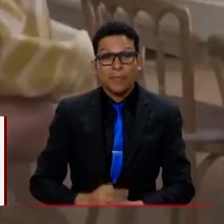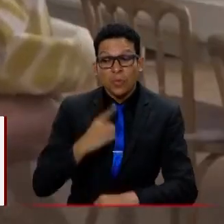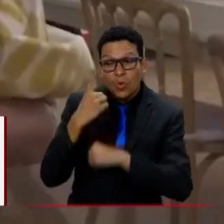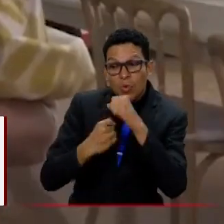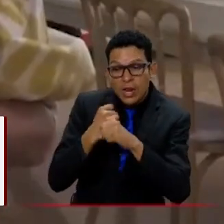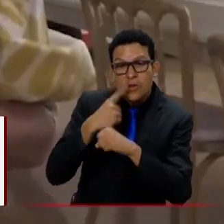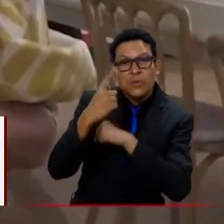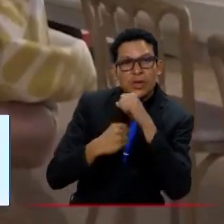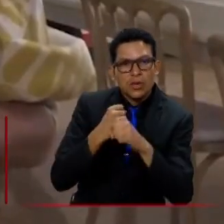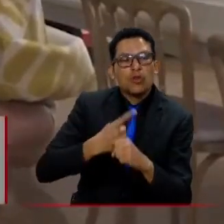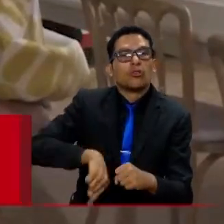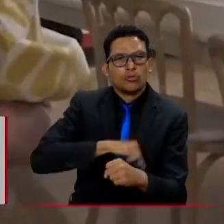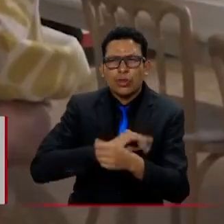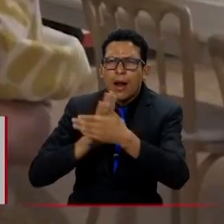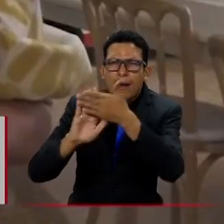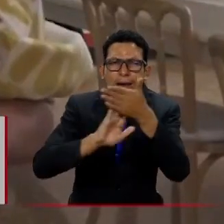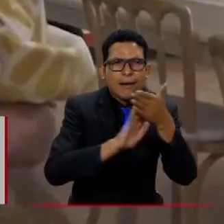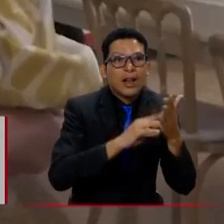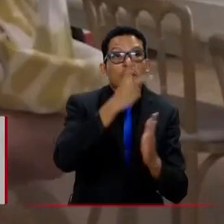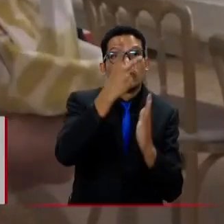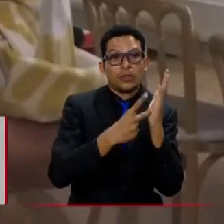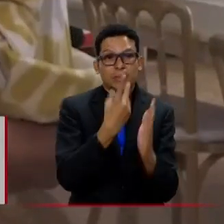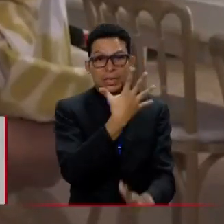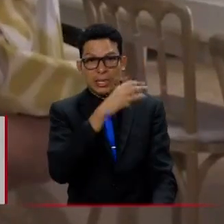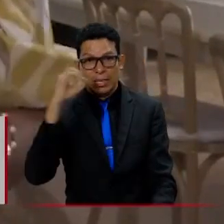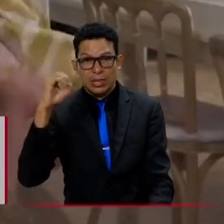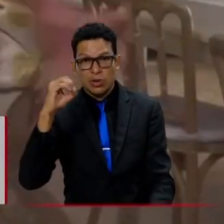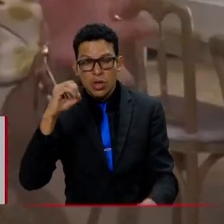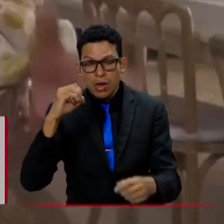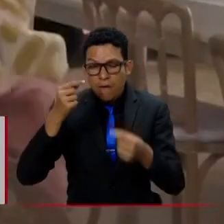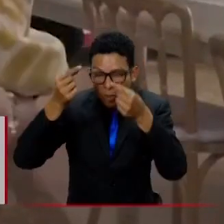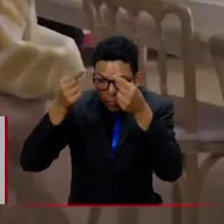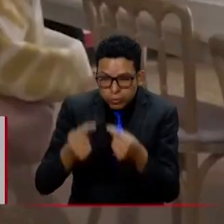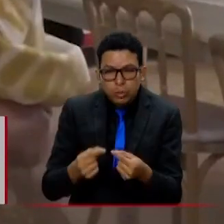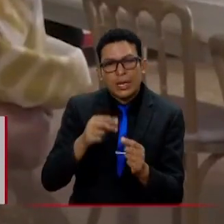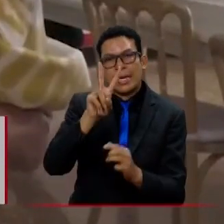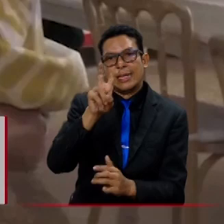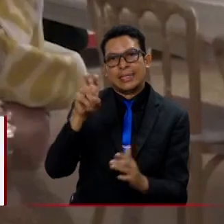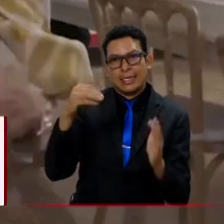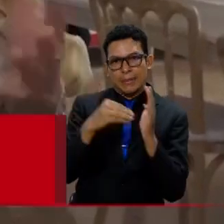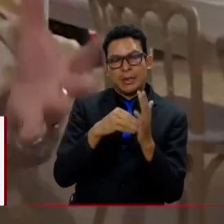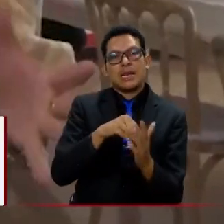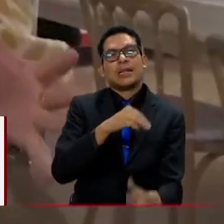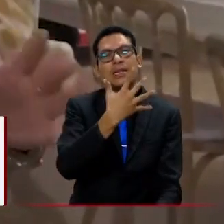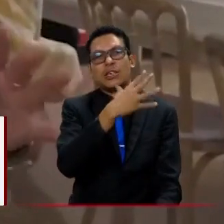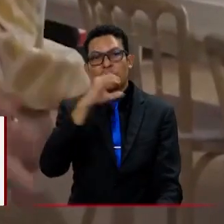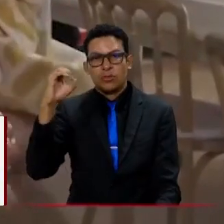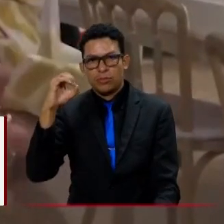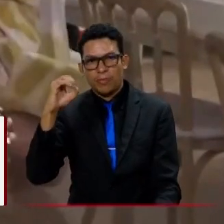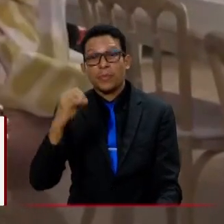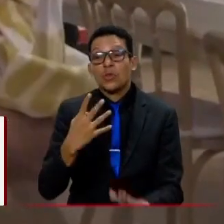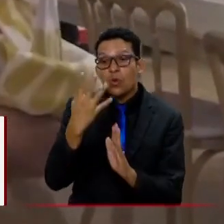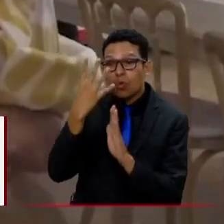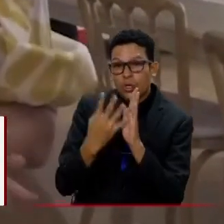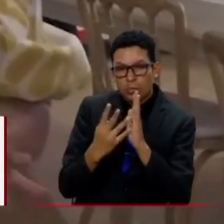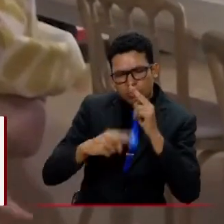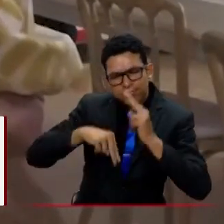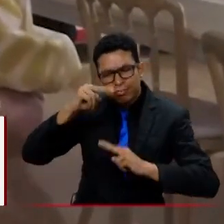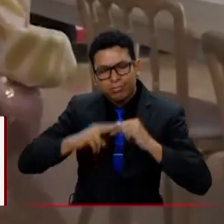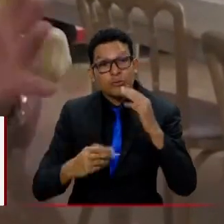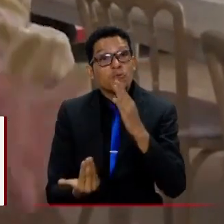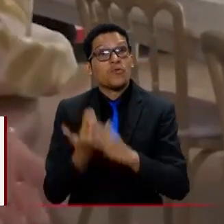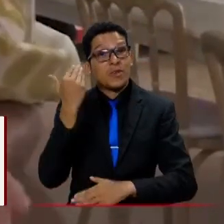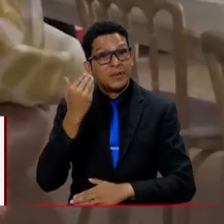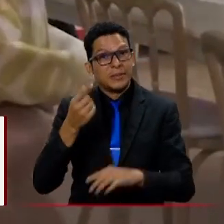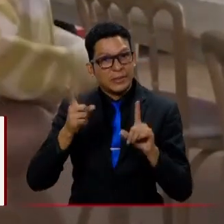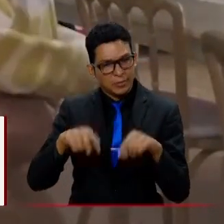hacer 2.500 mejoramientos de vivienda para completar 7.500. Y vamos a realizar 4.000 viviendas nuevas que